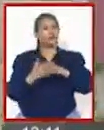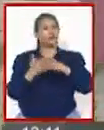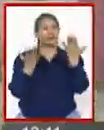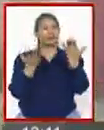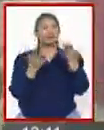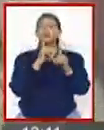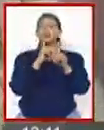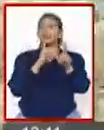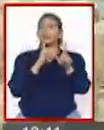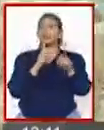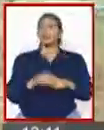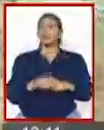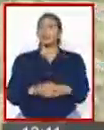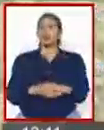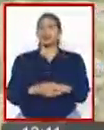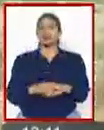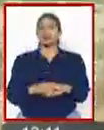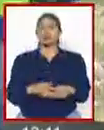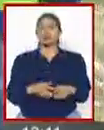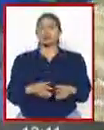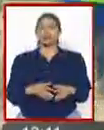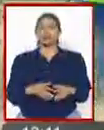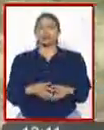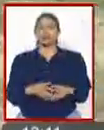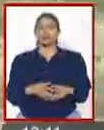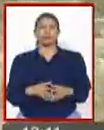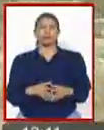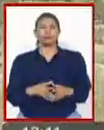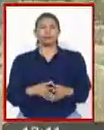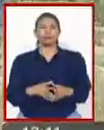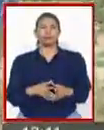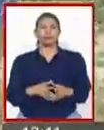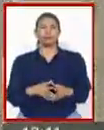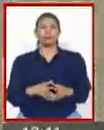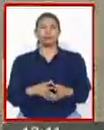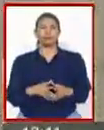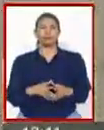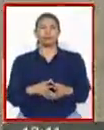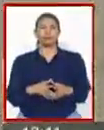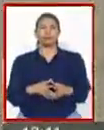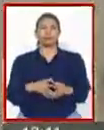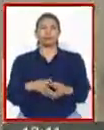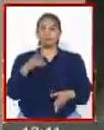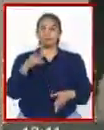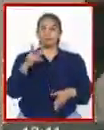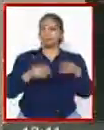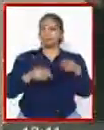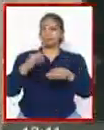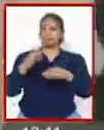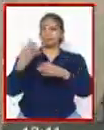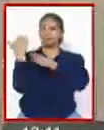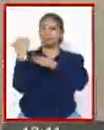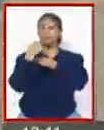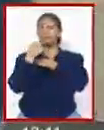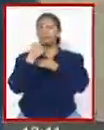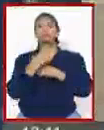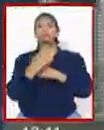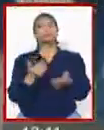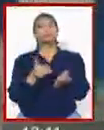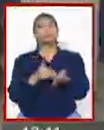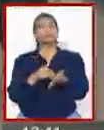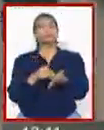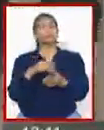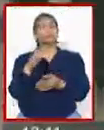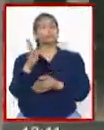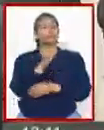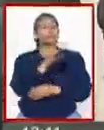una sentencia que justamente está acá en mano, emanada por el Tribunal Departamental de la Justicia de Santa Cruz, por la cual ordena justamente hacer